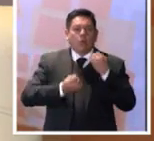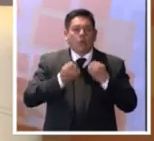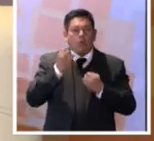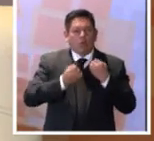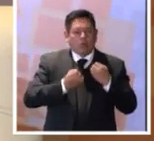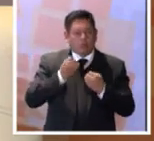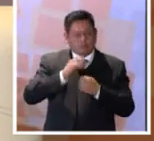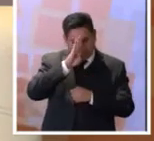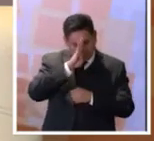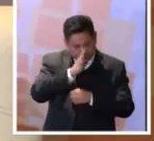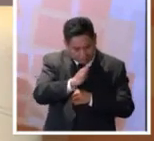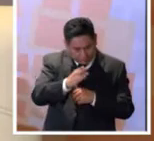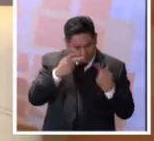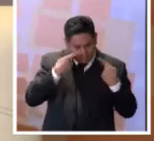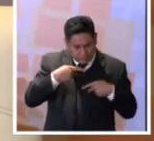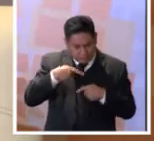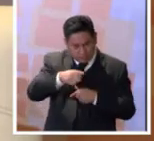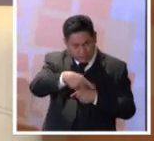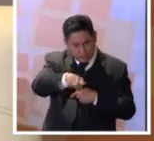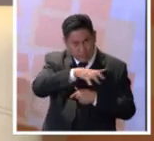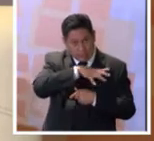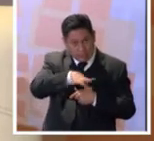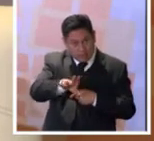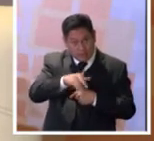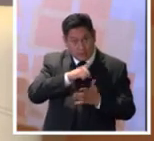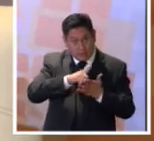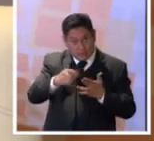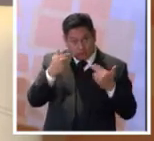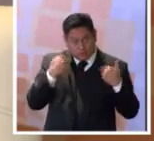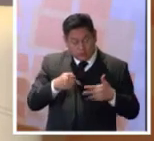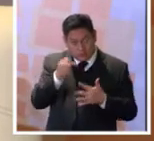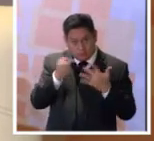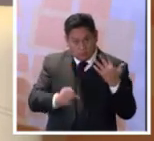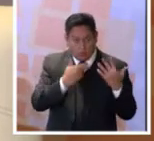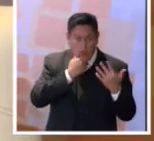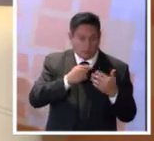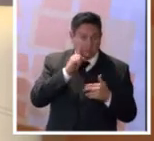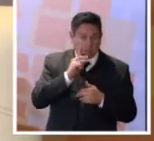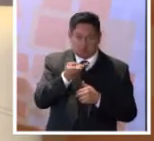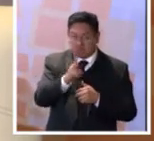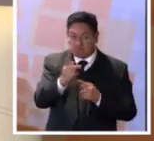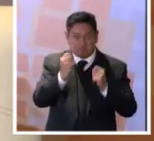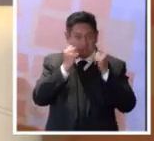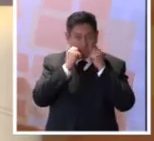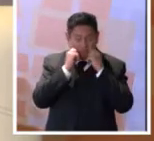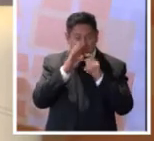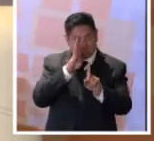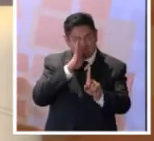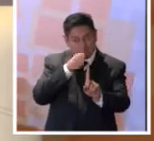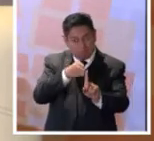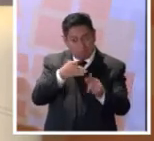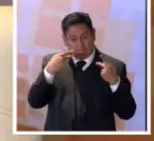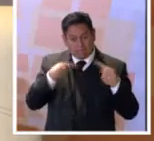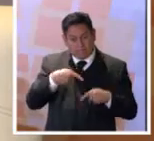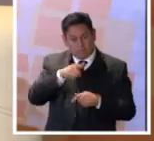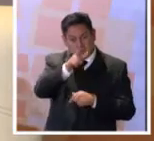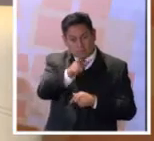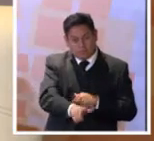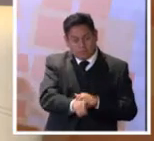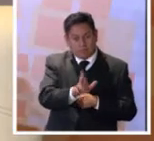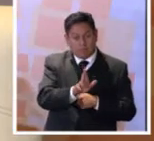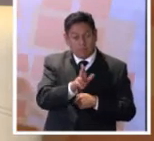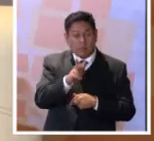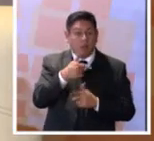Juzgamos con una perspectiva de protección de derechos humanos. Y derechos humanos los tenemos todas y todos. Ni la capacidad distingue